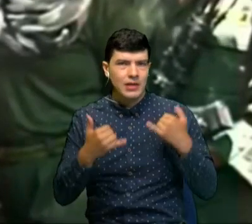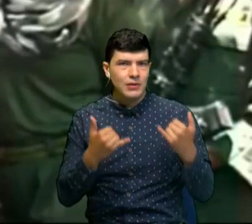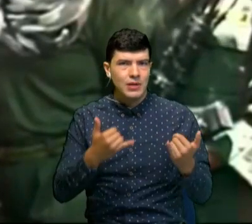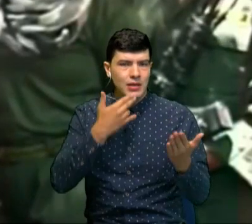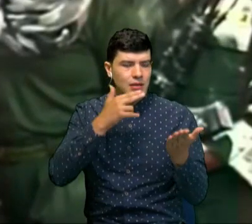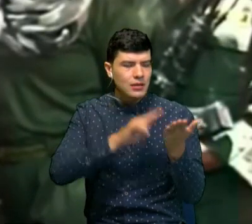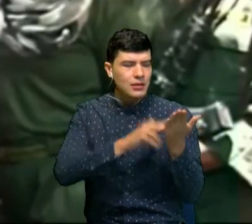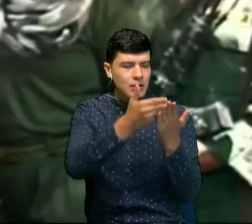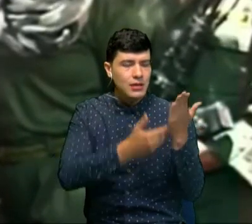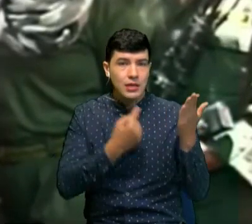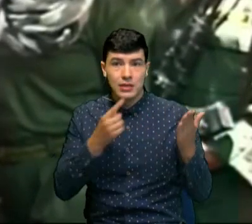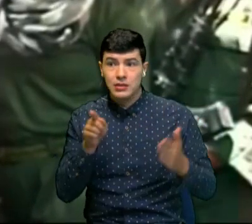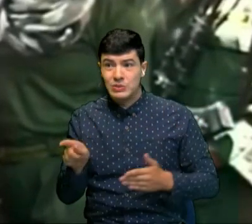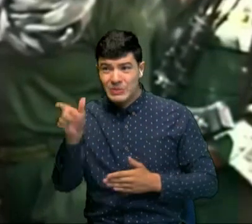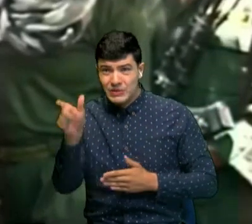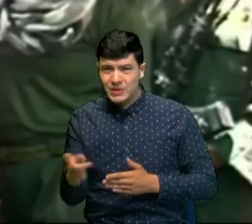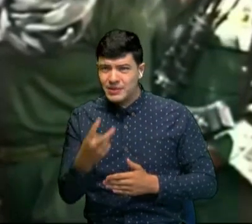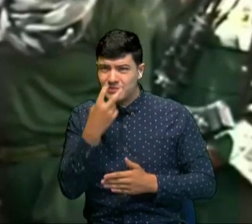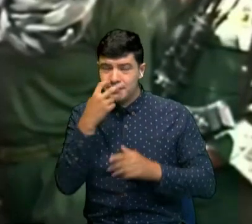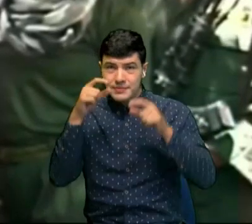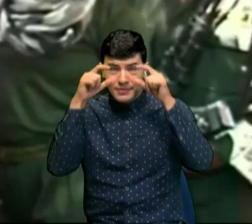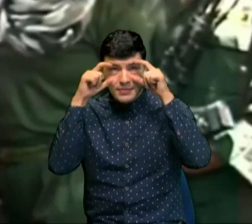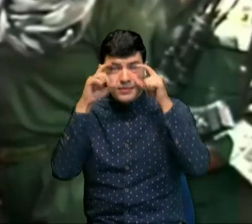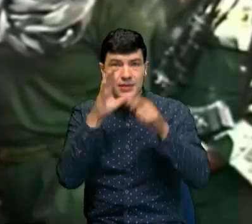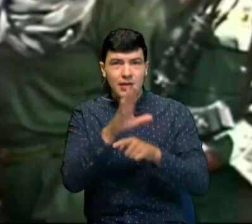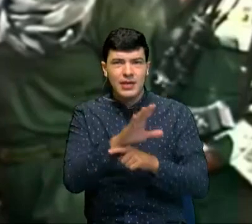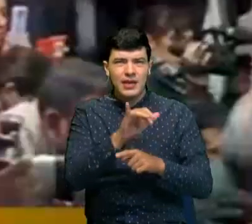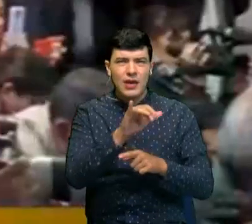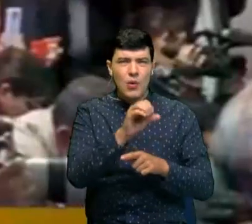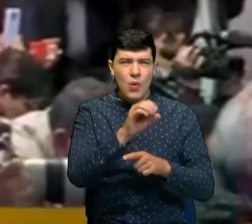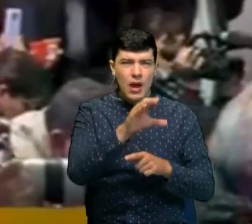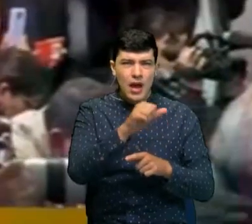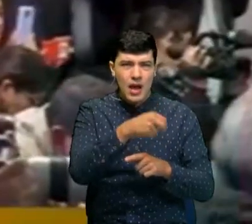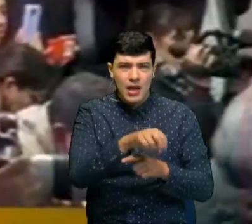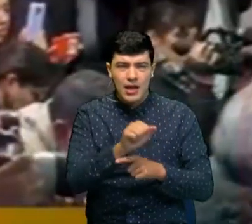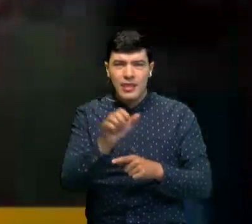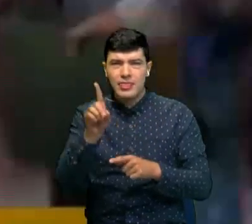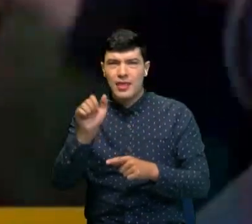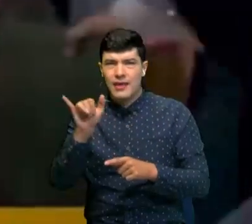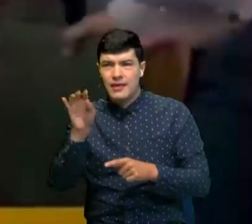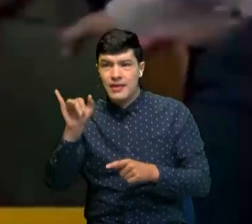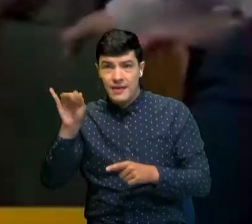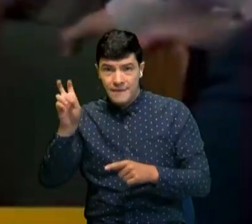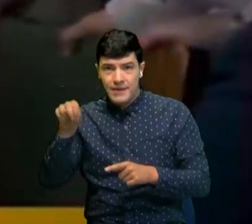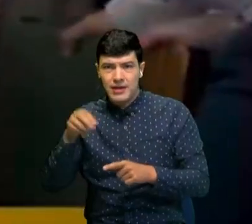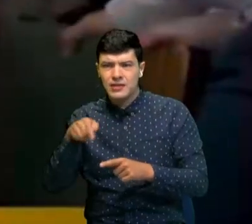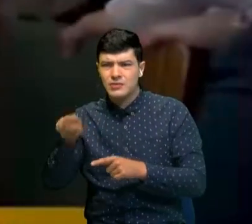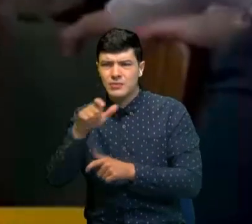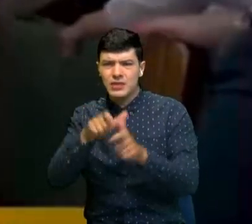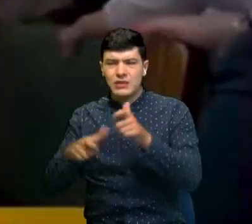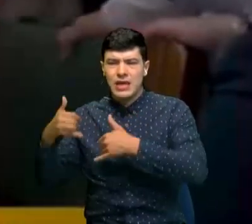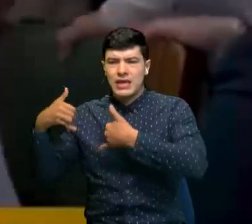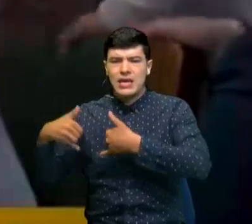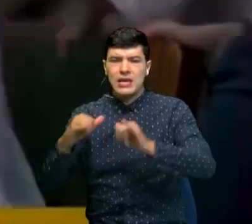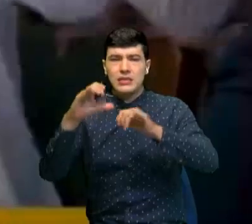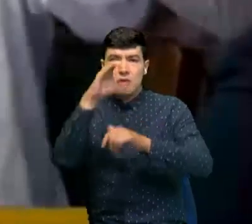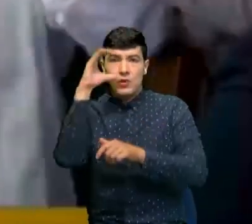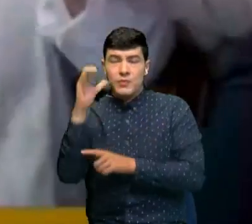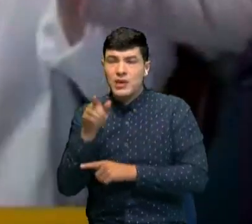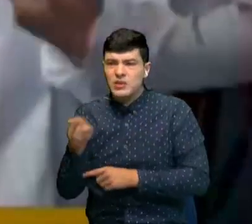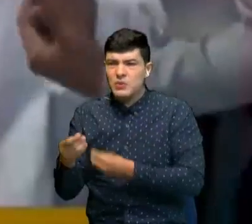jesús santrich alias 'el paisa' romañá iván márquez engañaron al pueblo colombiano y continúan su andar delincuencial